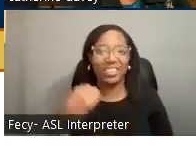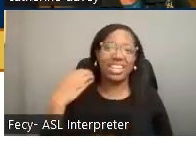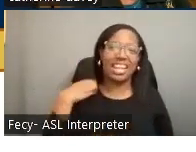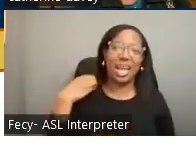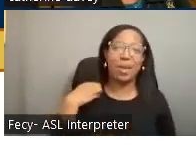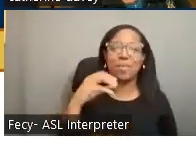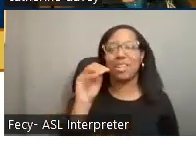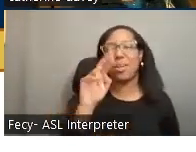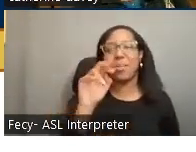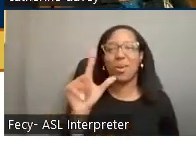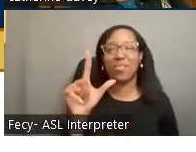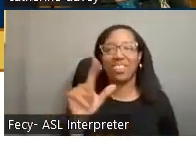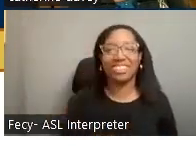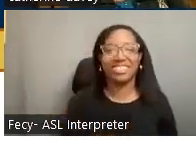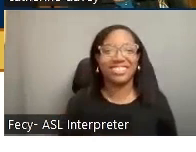Marvel.